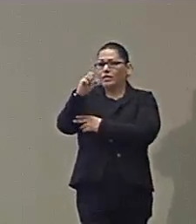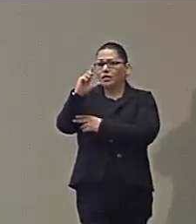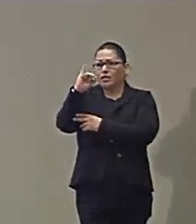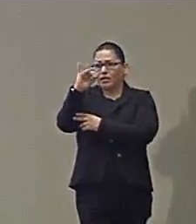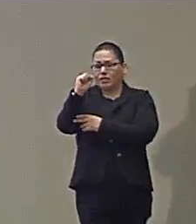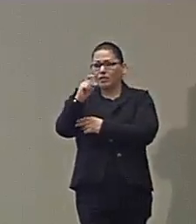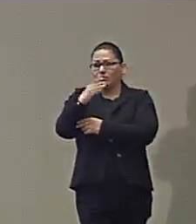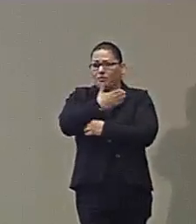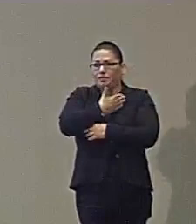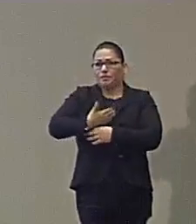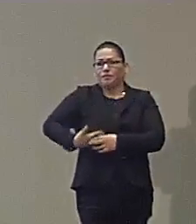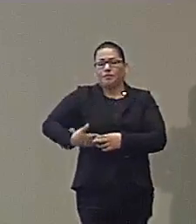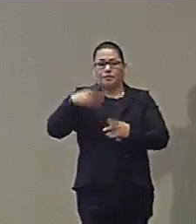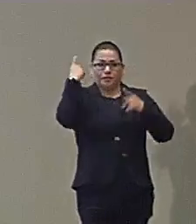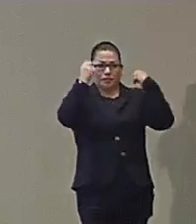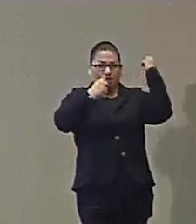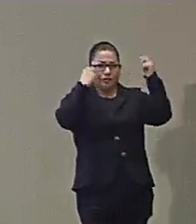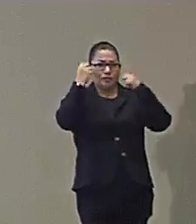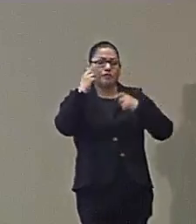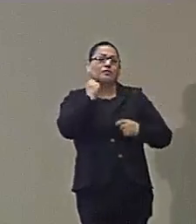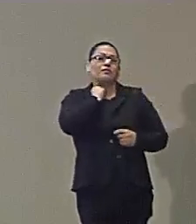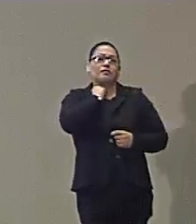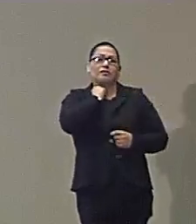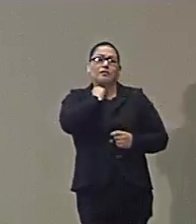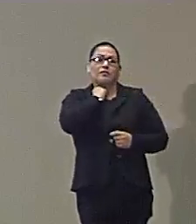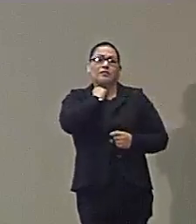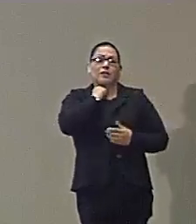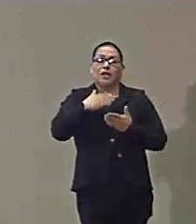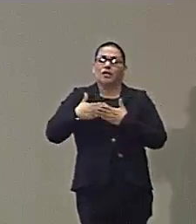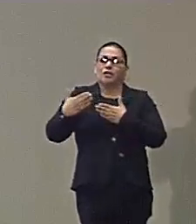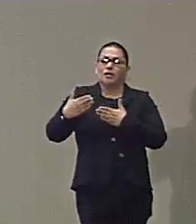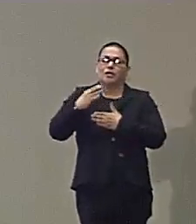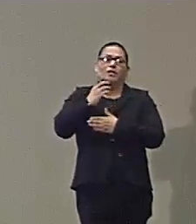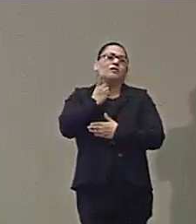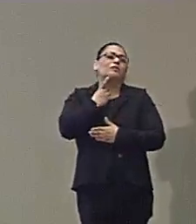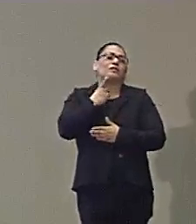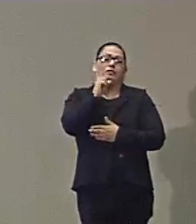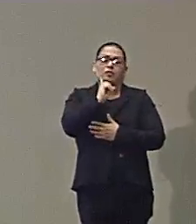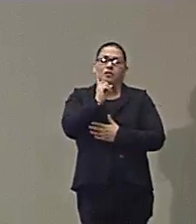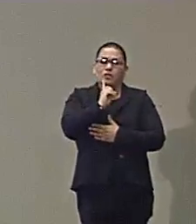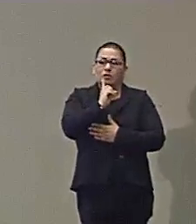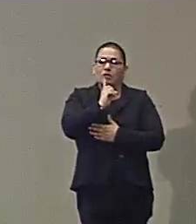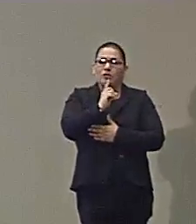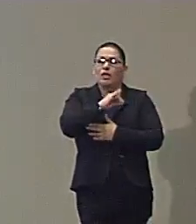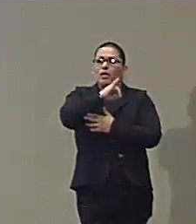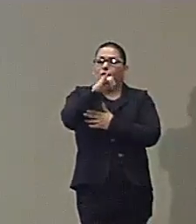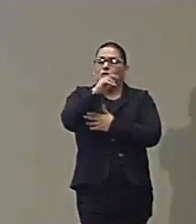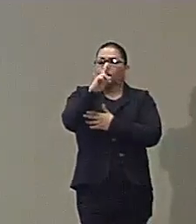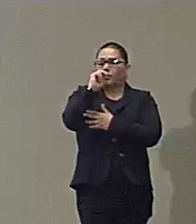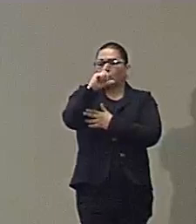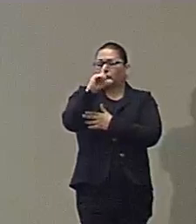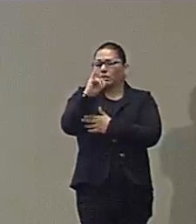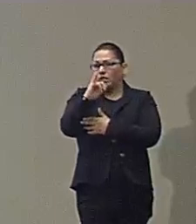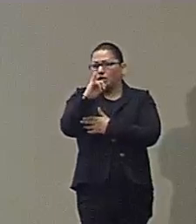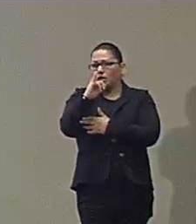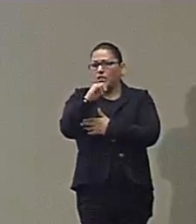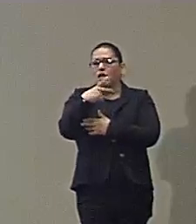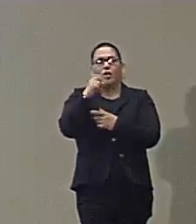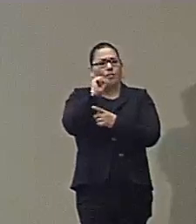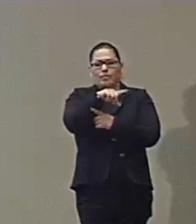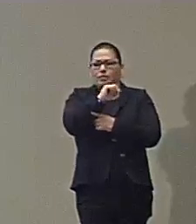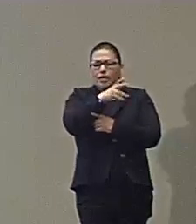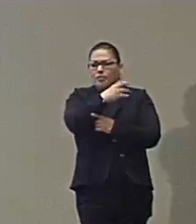comisión de turismo del senado así como la diputada gretel kooning jaime presidenta del mismo organismo en la cámara